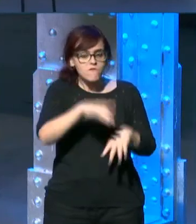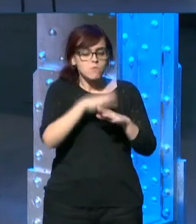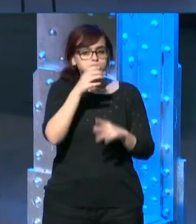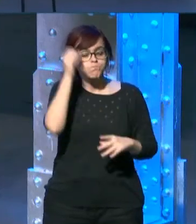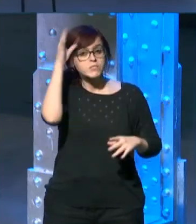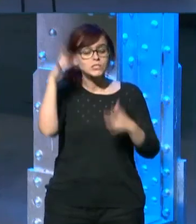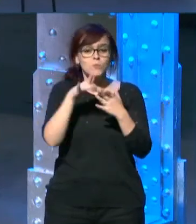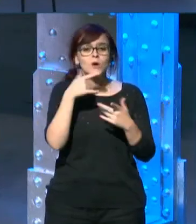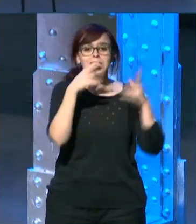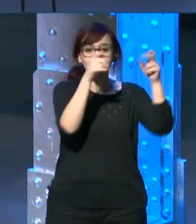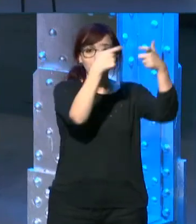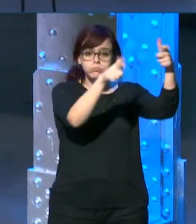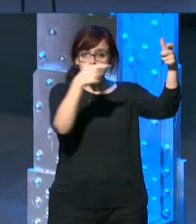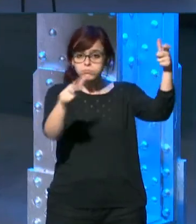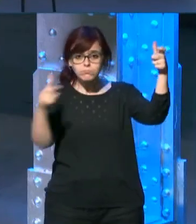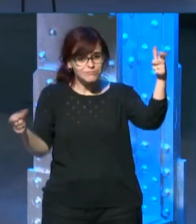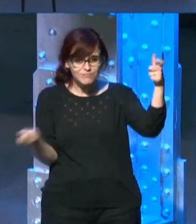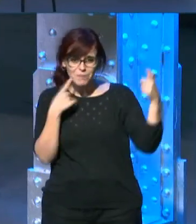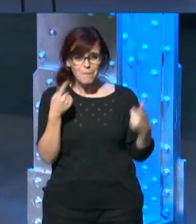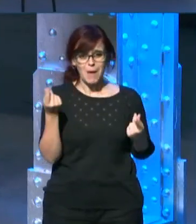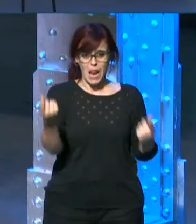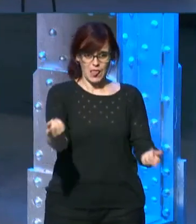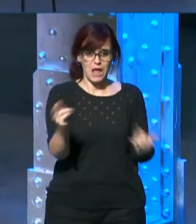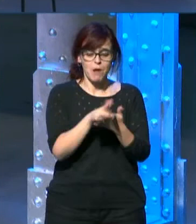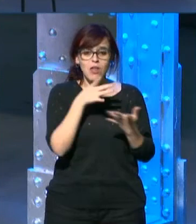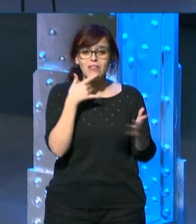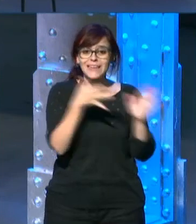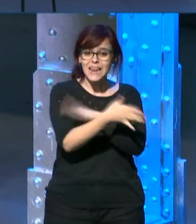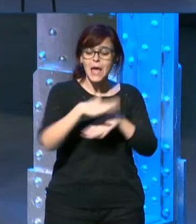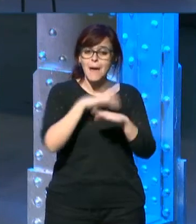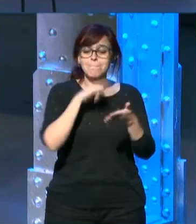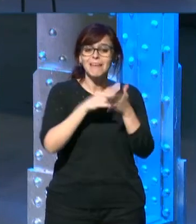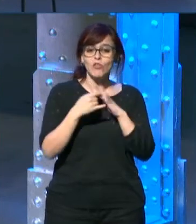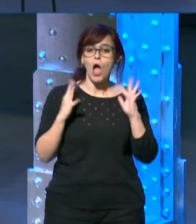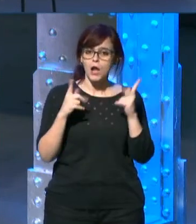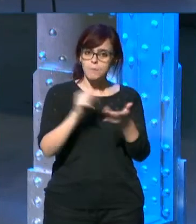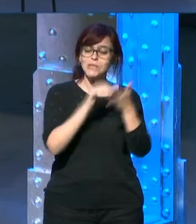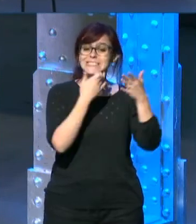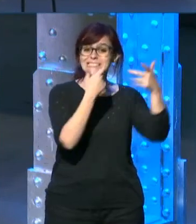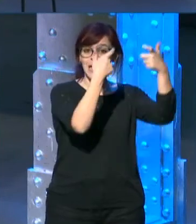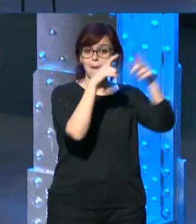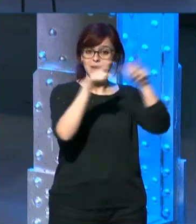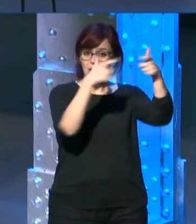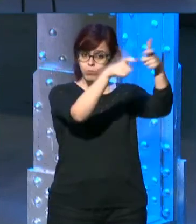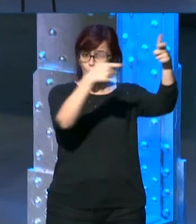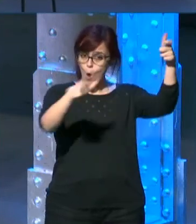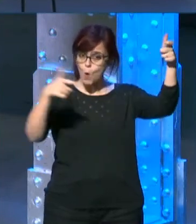sentido mantener esos nichos. O sea, a la hora de tratar de implementar métodos ágiles en una organización muy compartimentada,